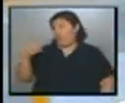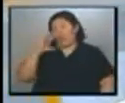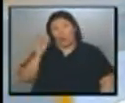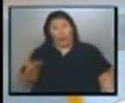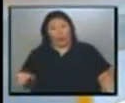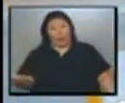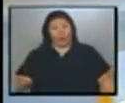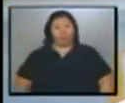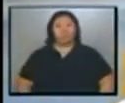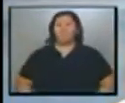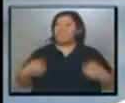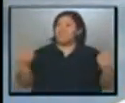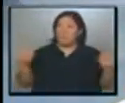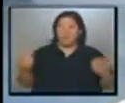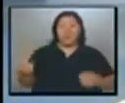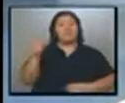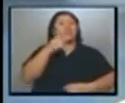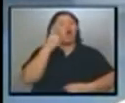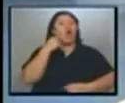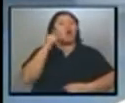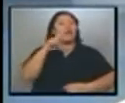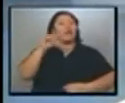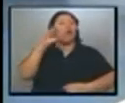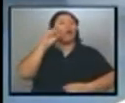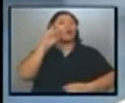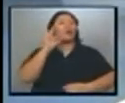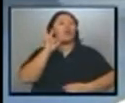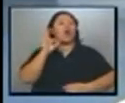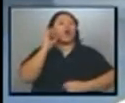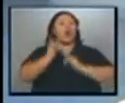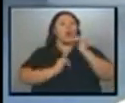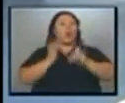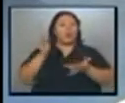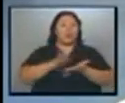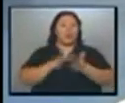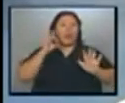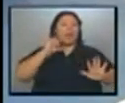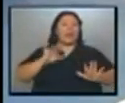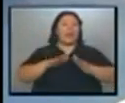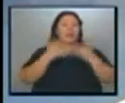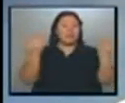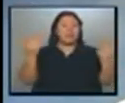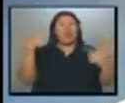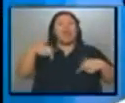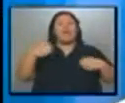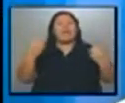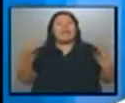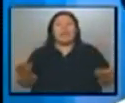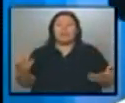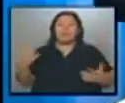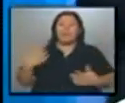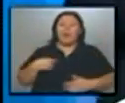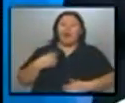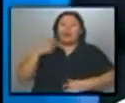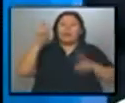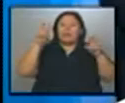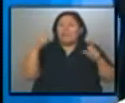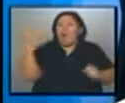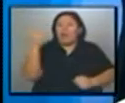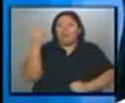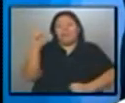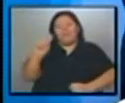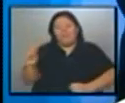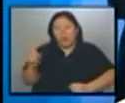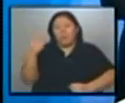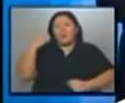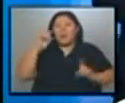Bueno, Claudio, ¿cómo vienen hoy las revistas? Bien, bien, bien. Bastante. Tampoco pasa gran cosa, pero vamos a hacer un análisis de la